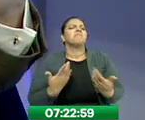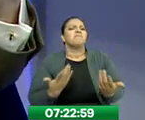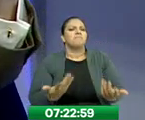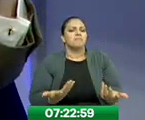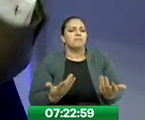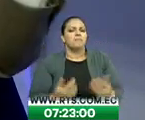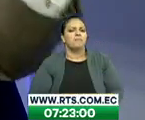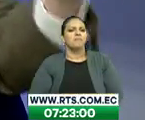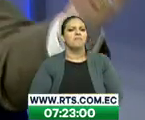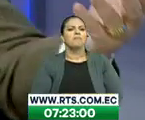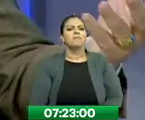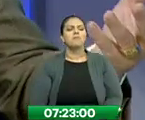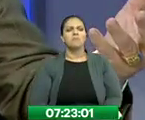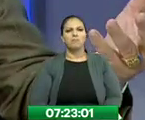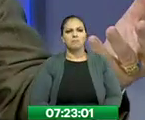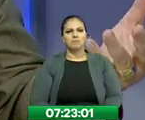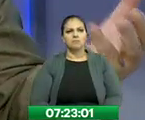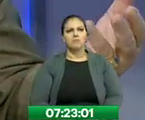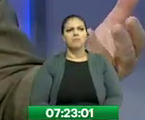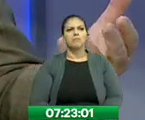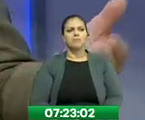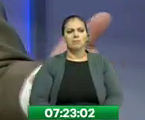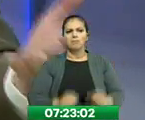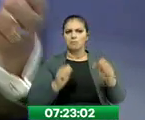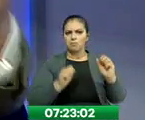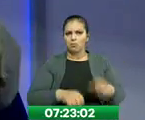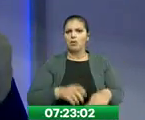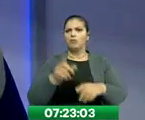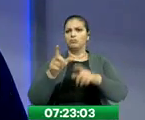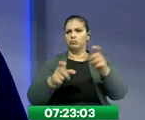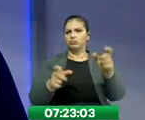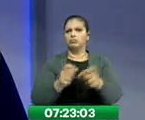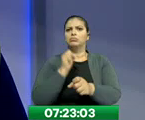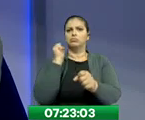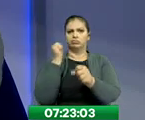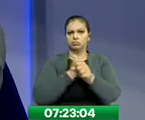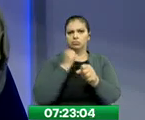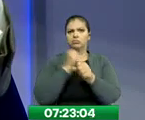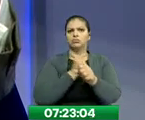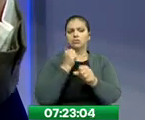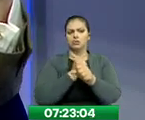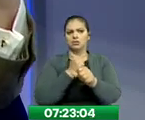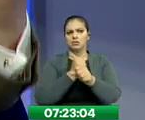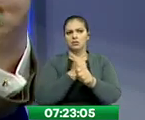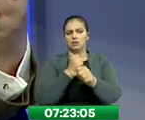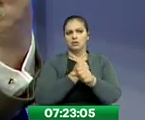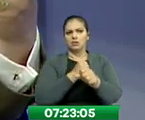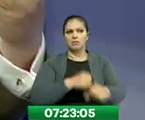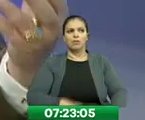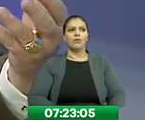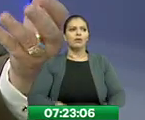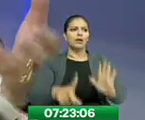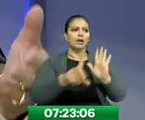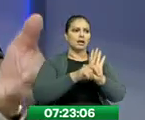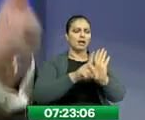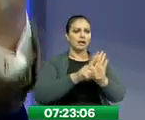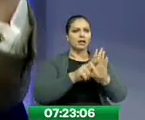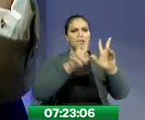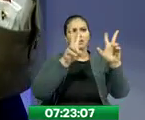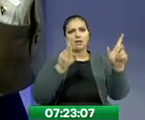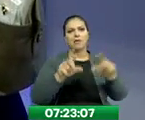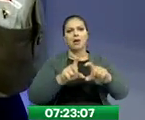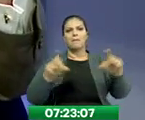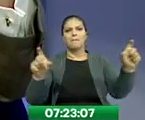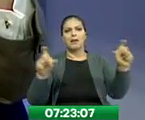más amigables a la creación de empleo. Si tiene que ver con los temas del sector privado y